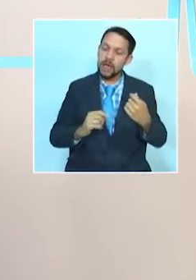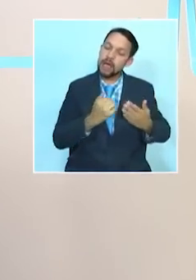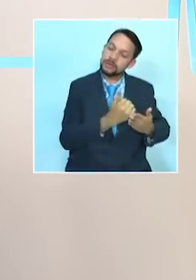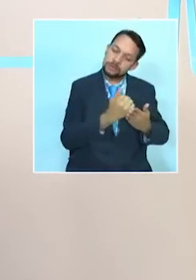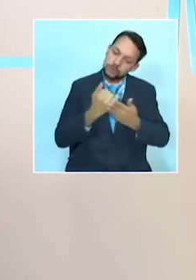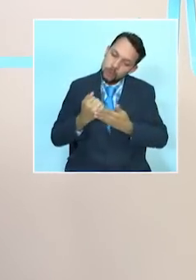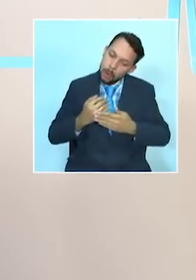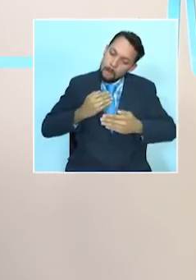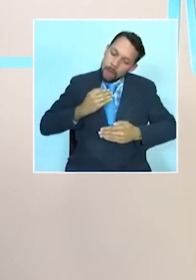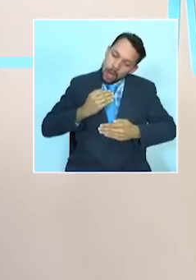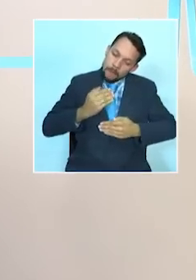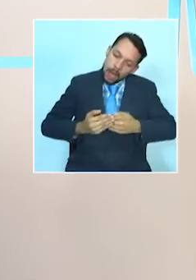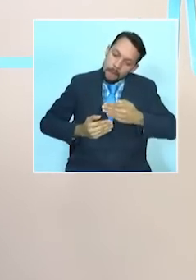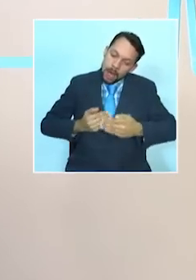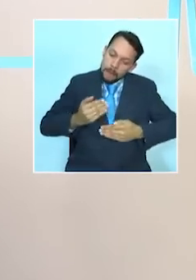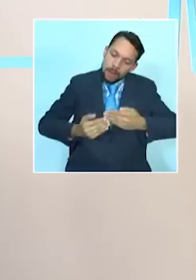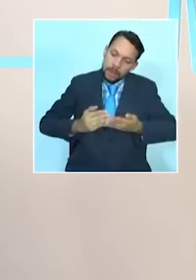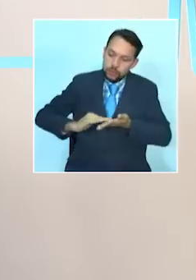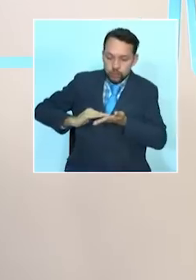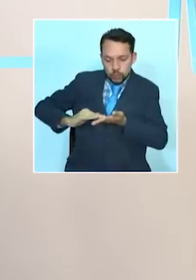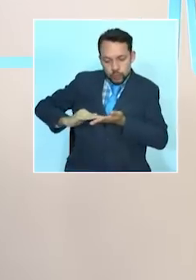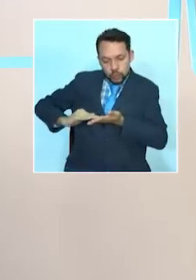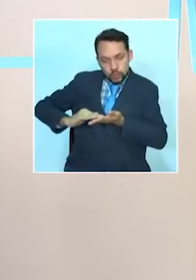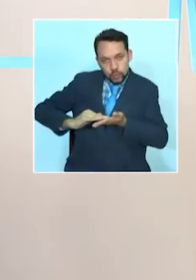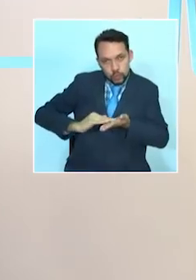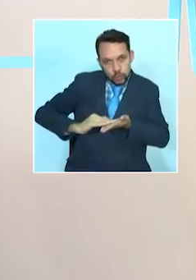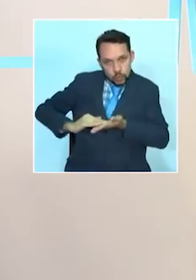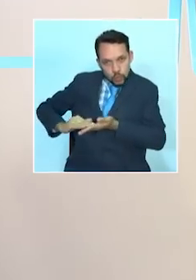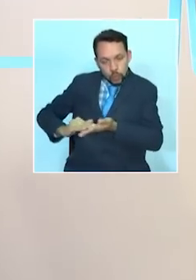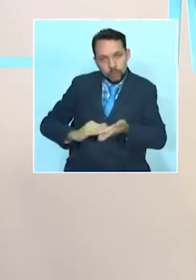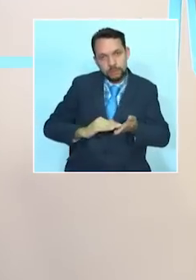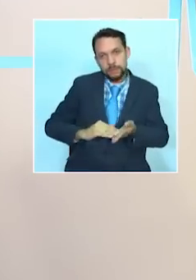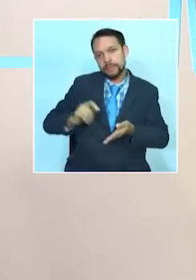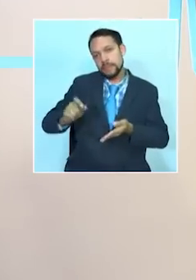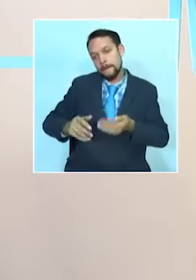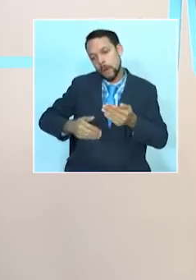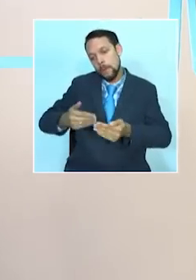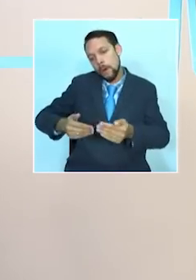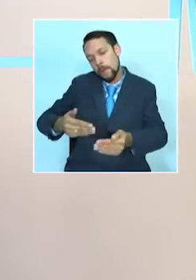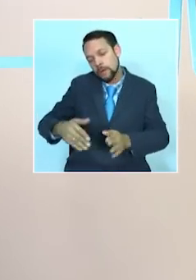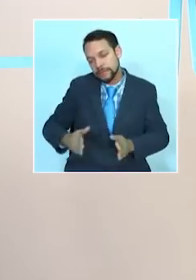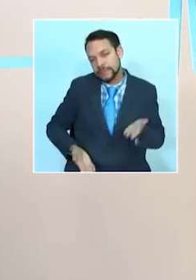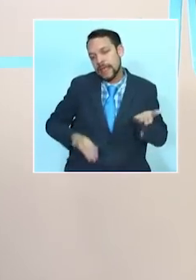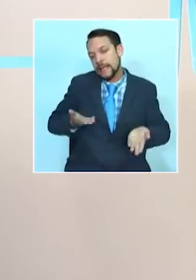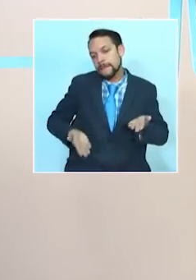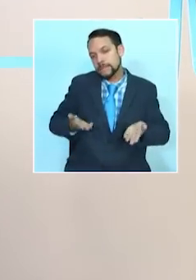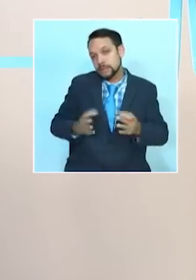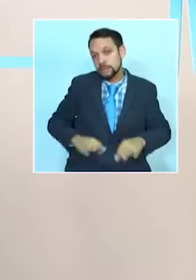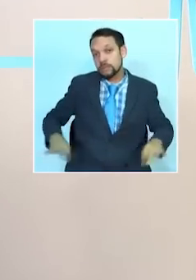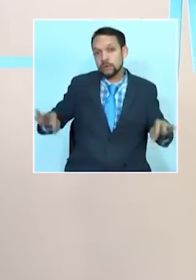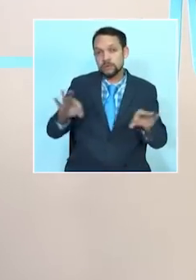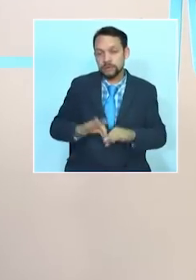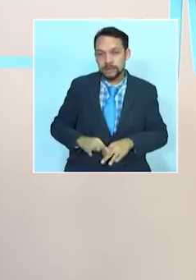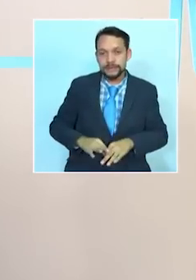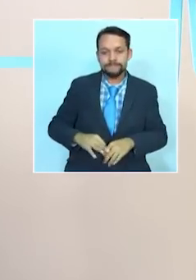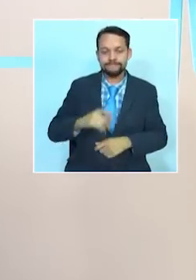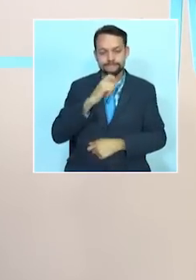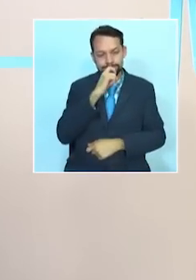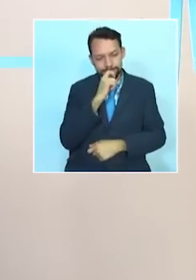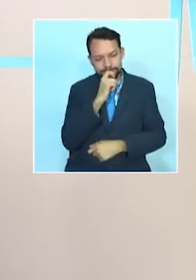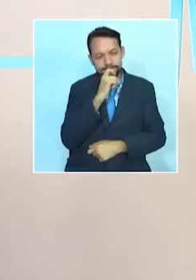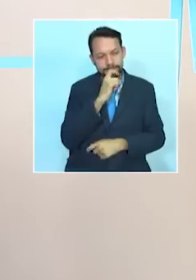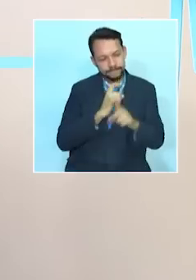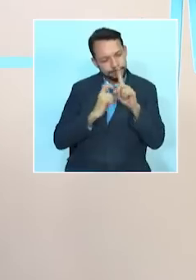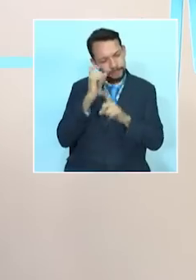siga progresando y deteriore más la calidad de vida del paciente por eso es importante entonces que el paciente tome conciencia de esto desde la